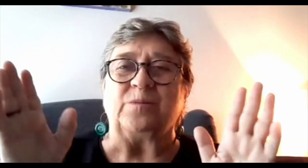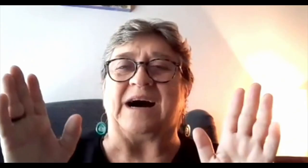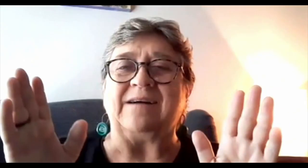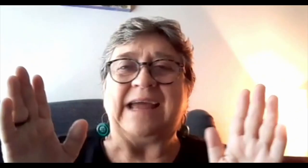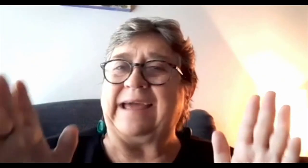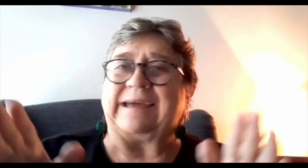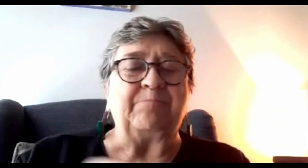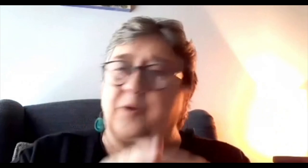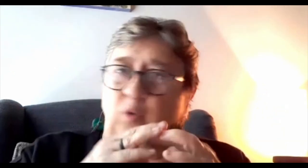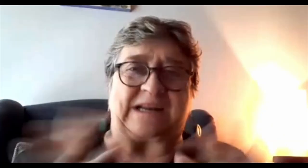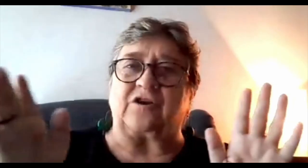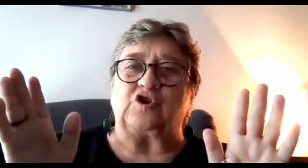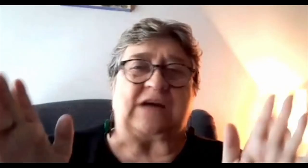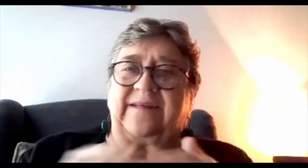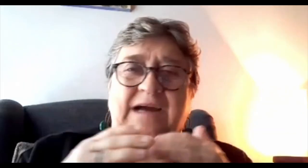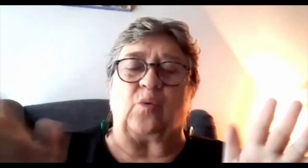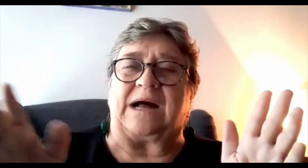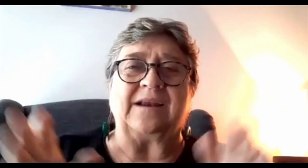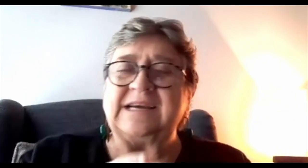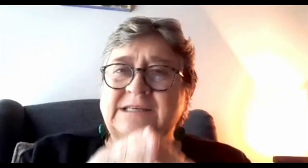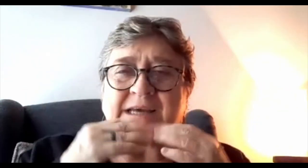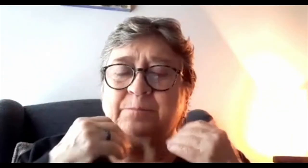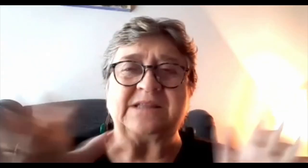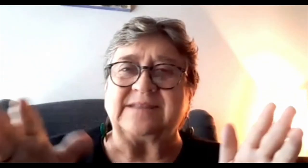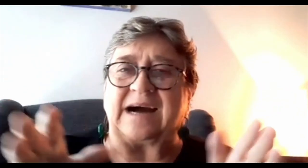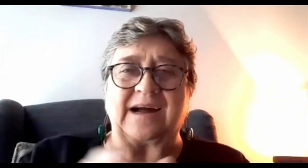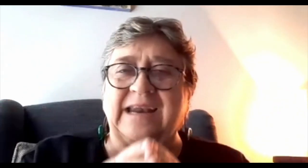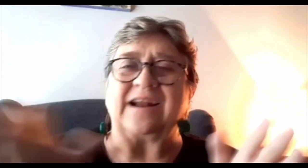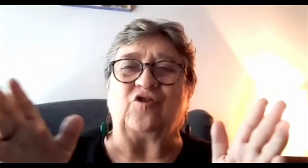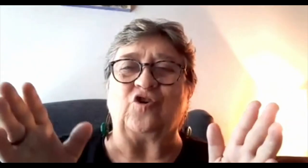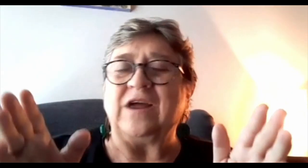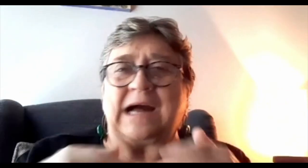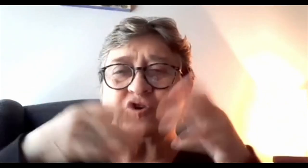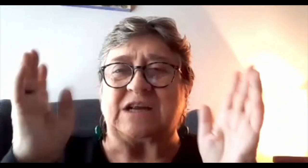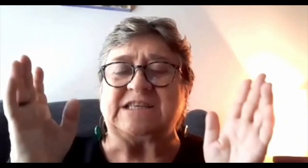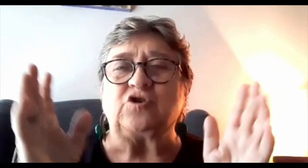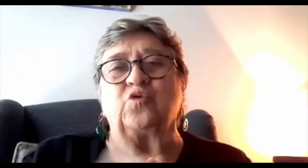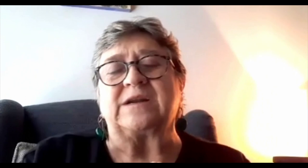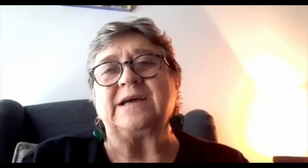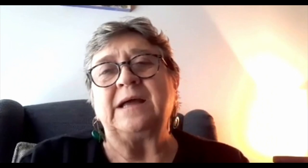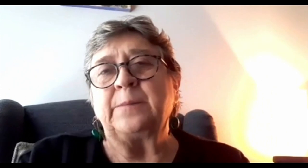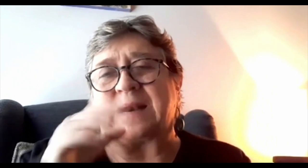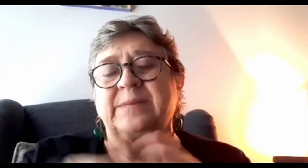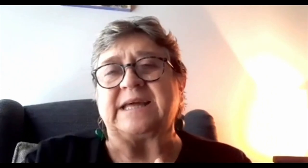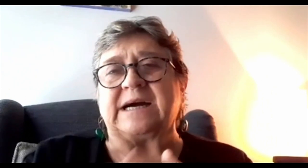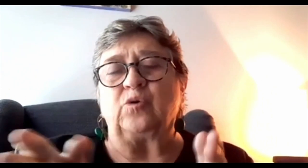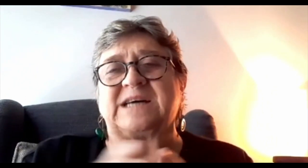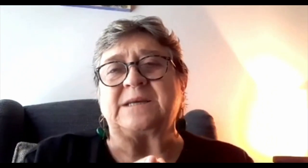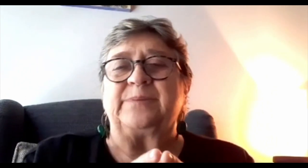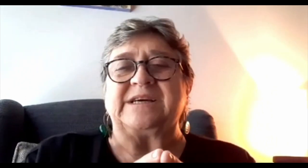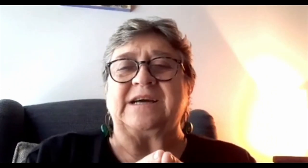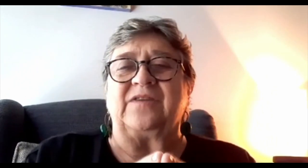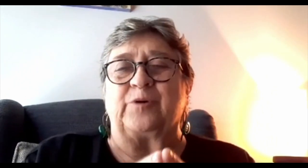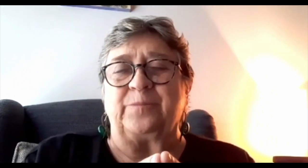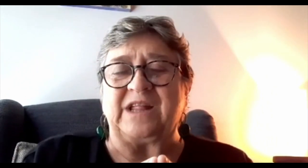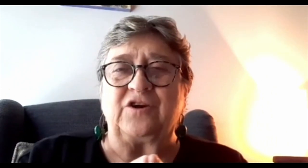a Cuba por cualquier cosa, le da igual, se inventan algo, algo se les ocurre para meter a Cuba